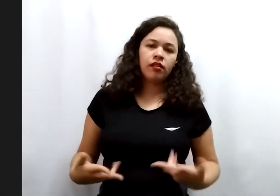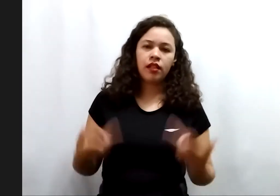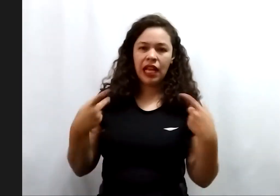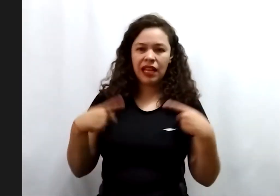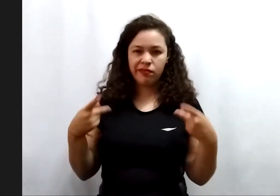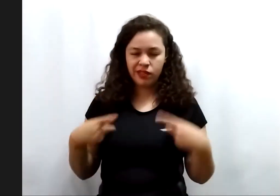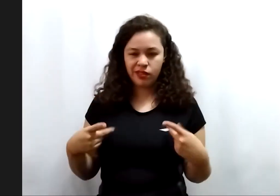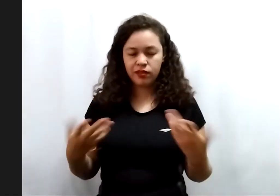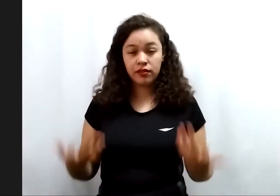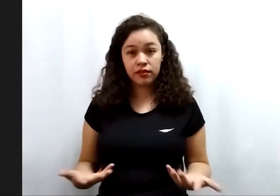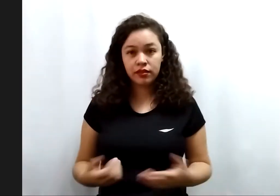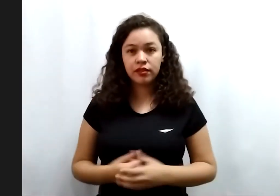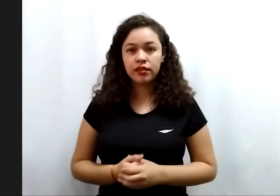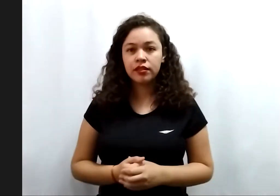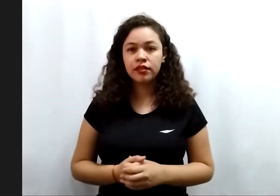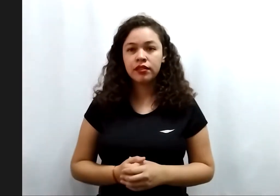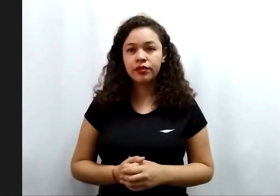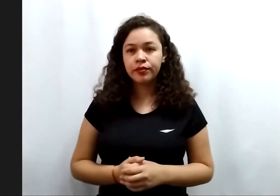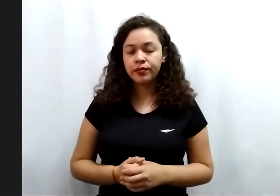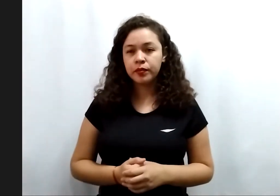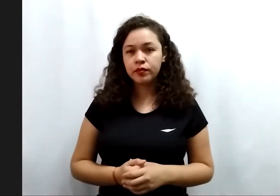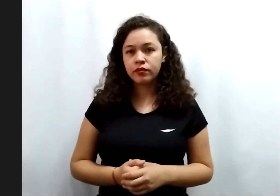¿cómo podemos,